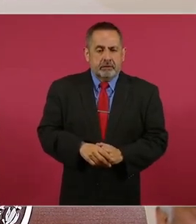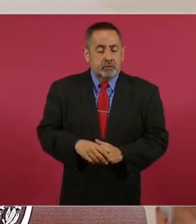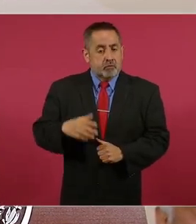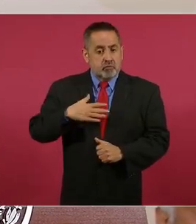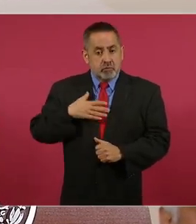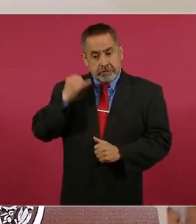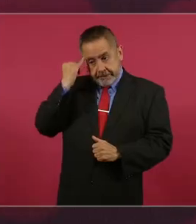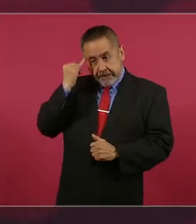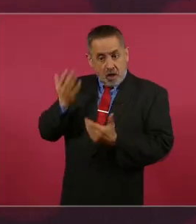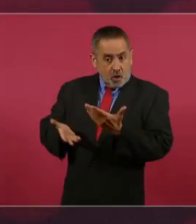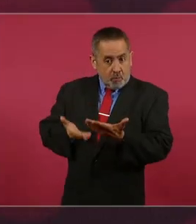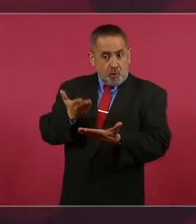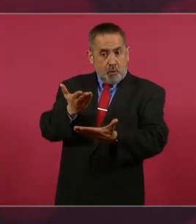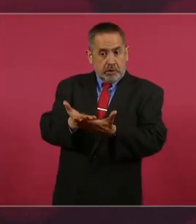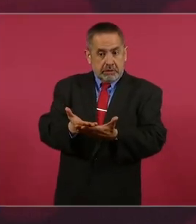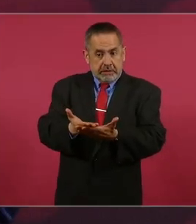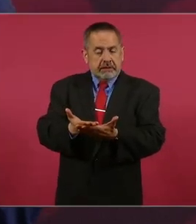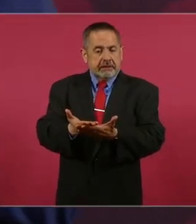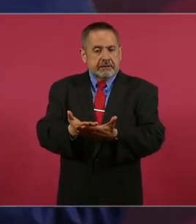proponer